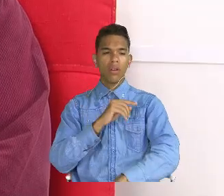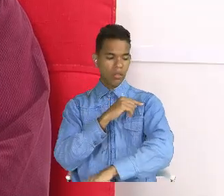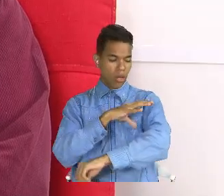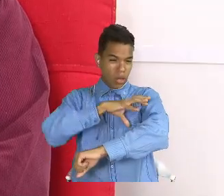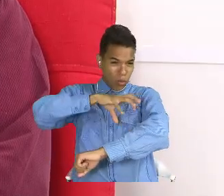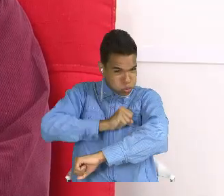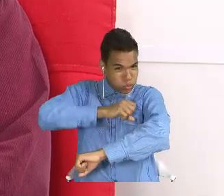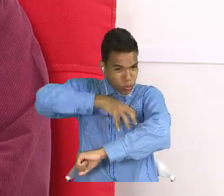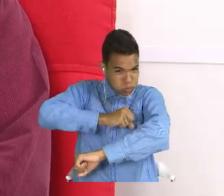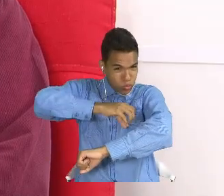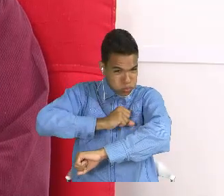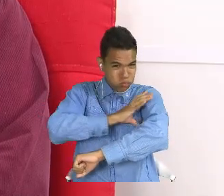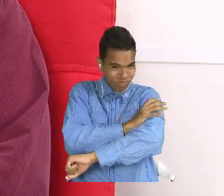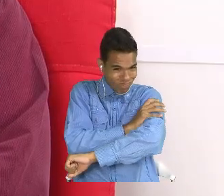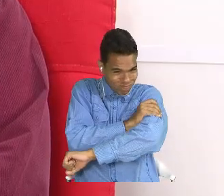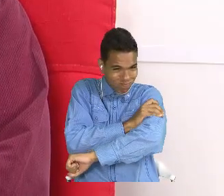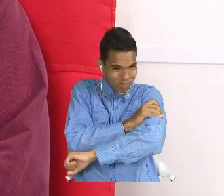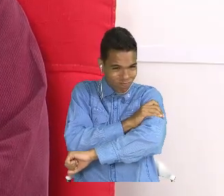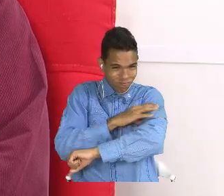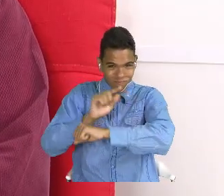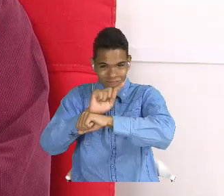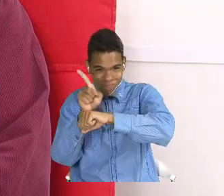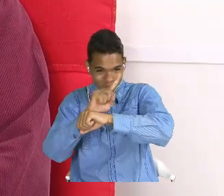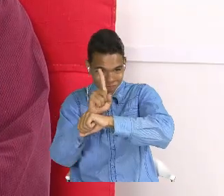de hipertensión. Sí, y la hipertensión obviamente también es